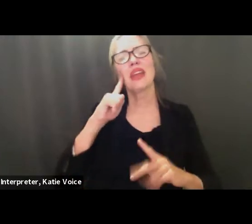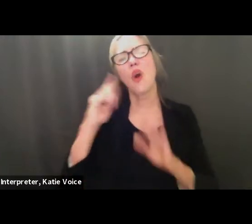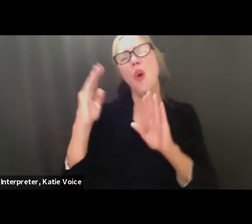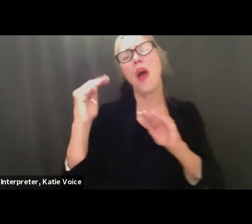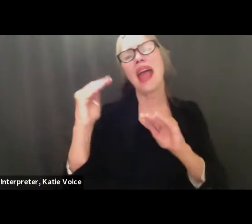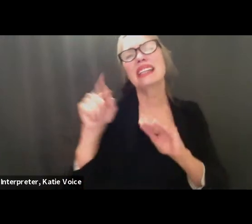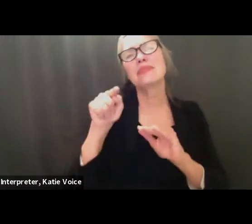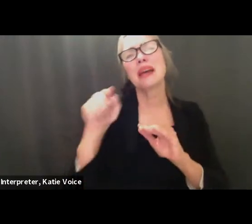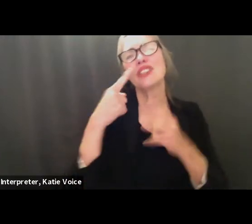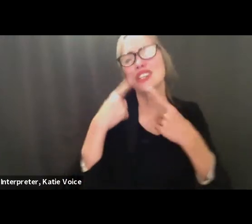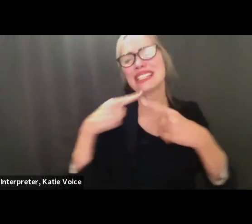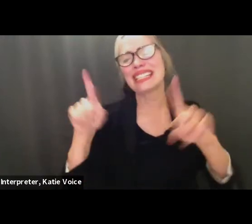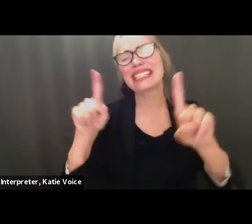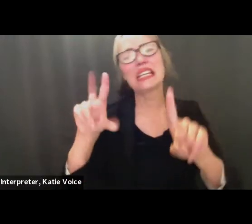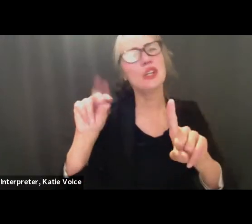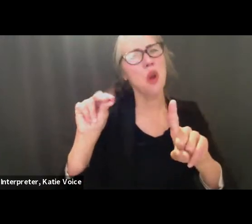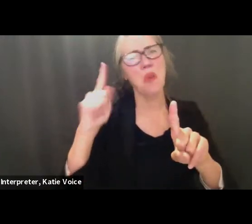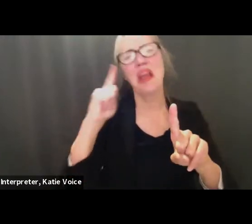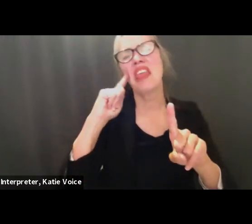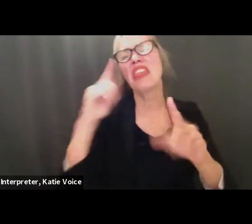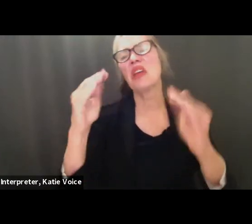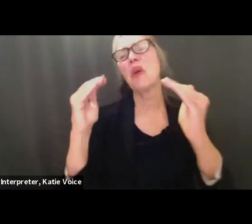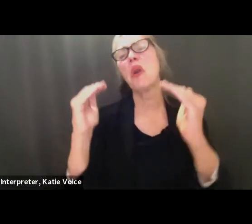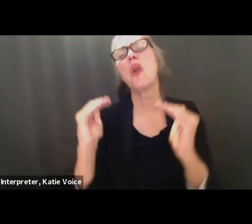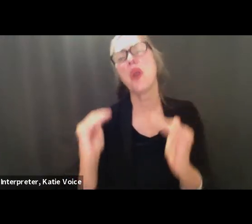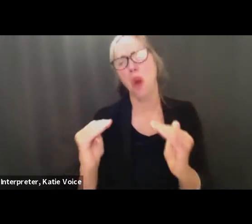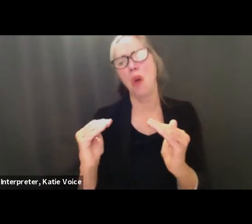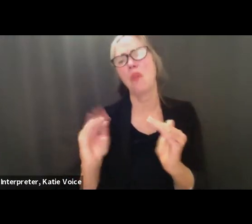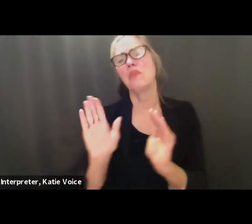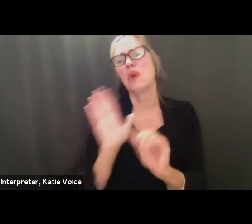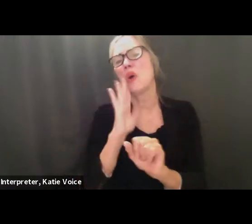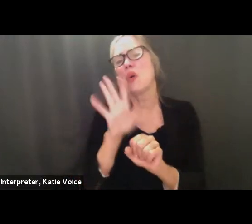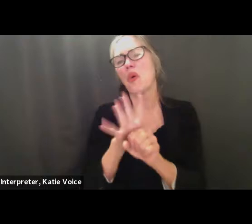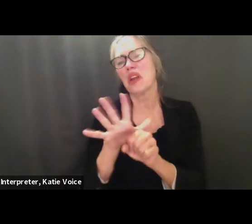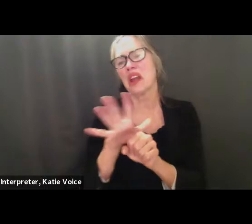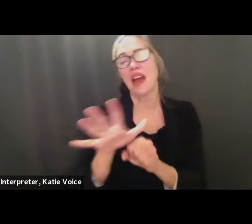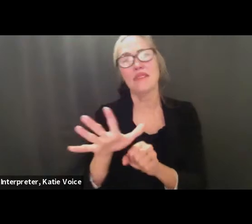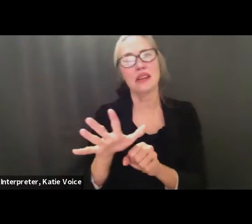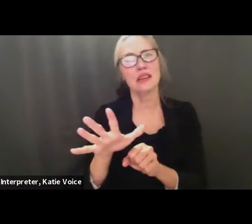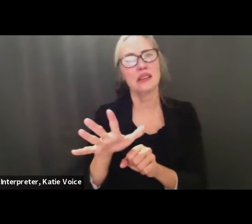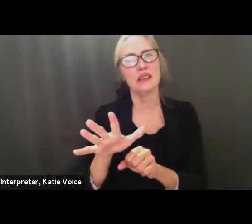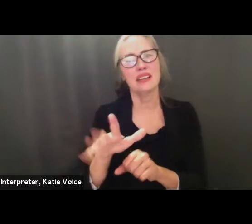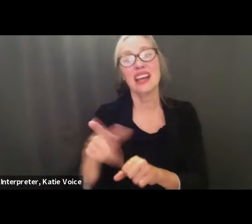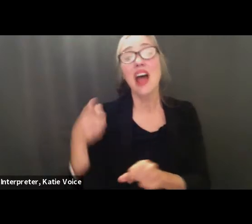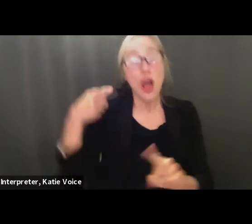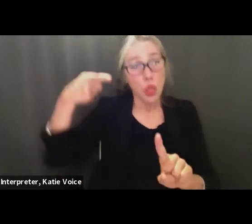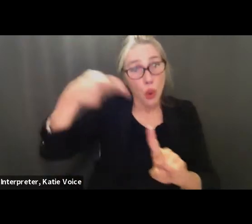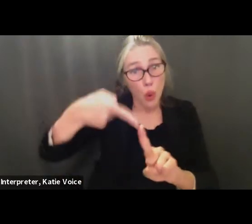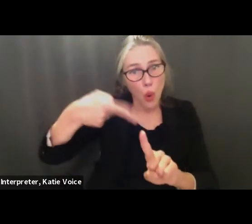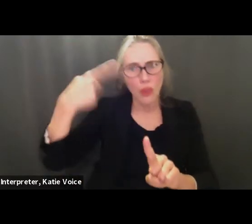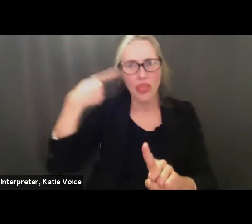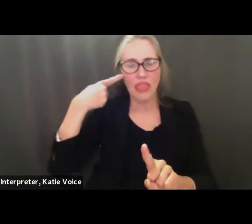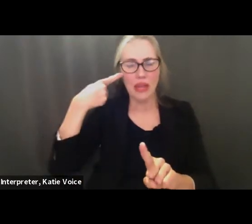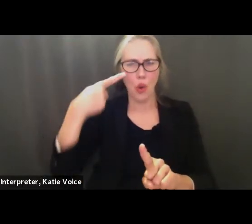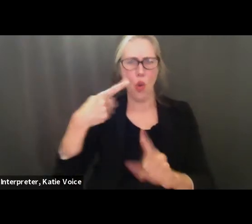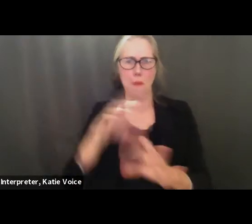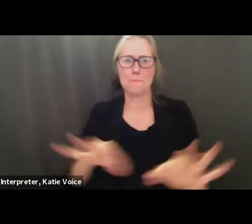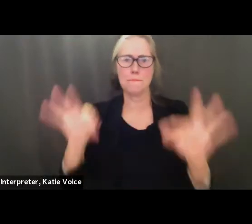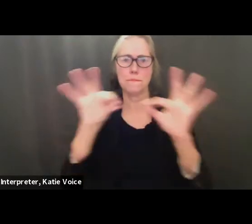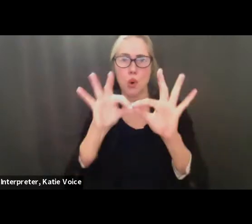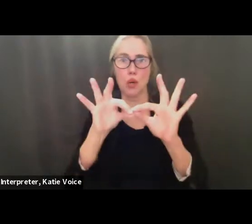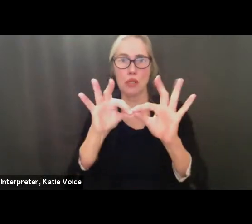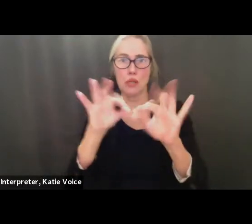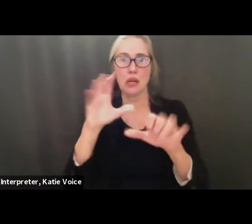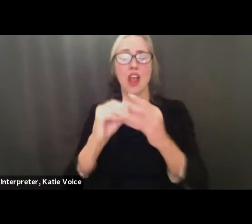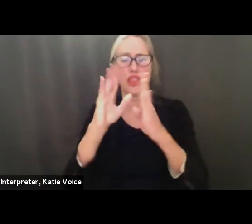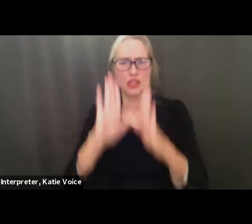sin proponer o proveer opciones a nuevos programas de apoyo o con una respuesta mejor que el Plan Meta. Para esas